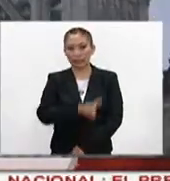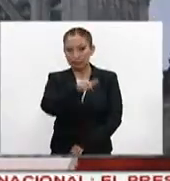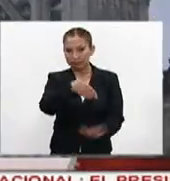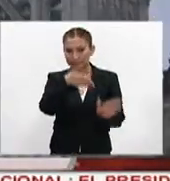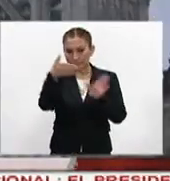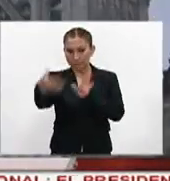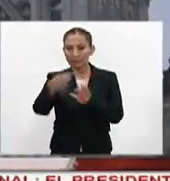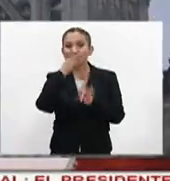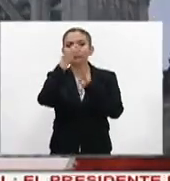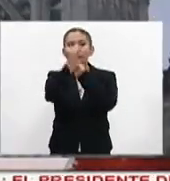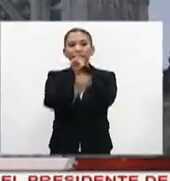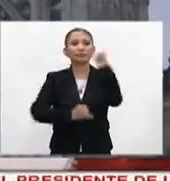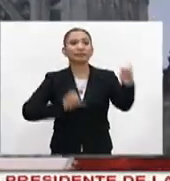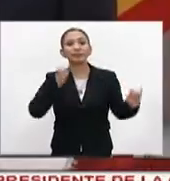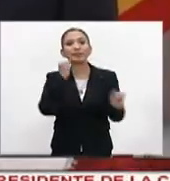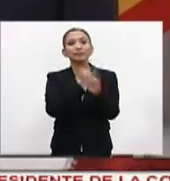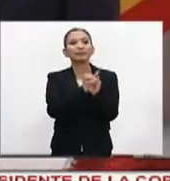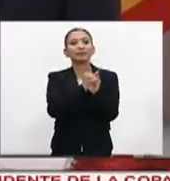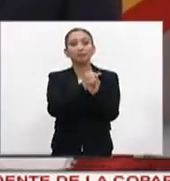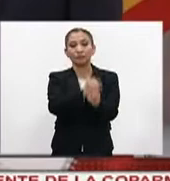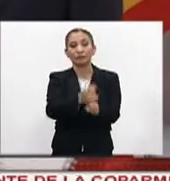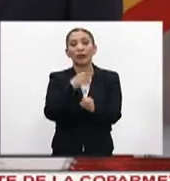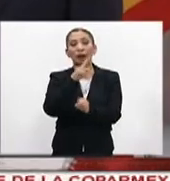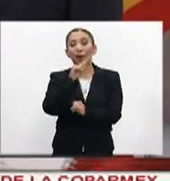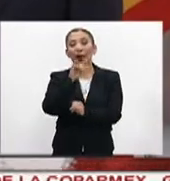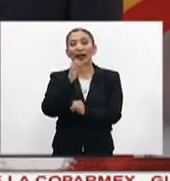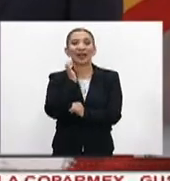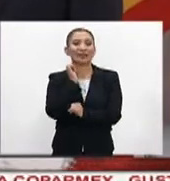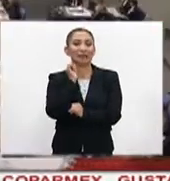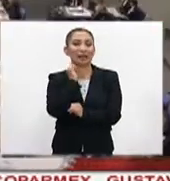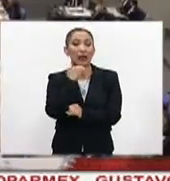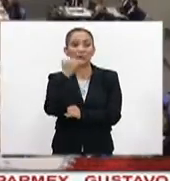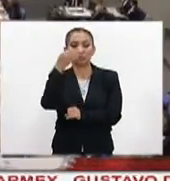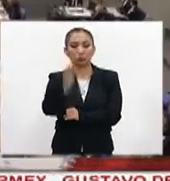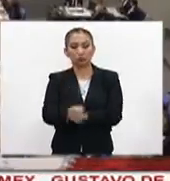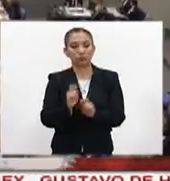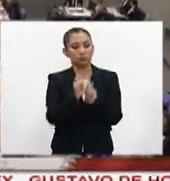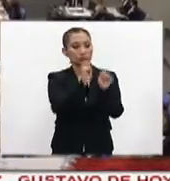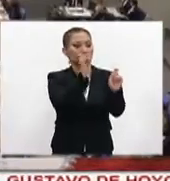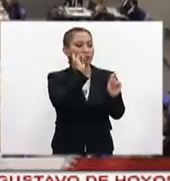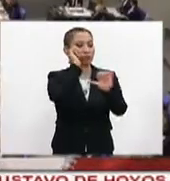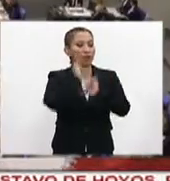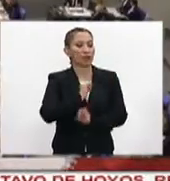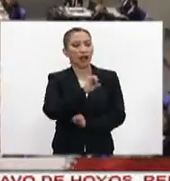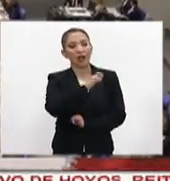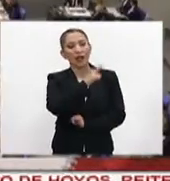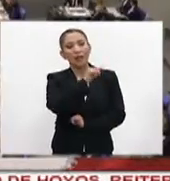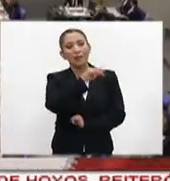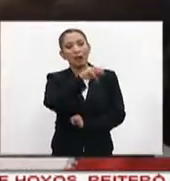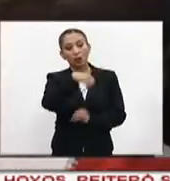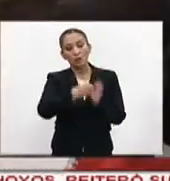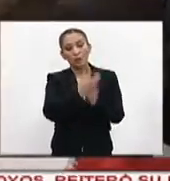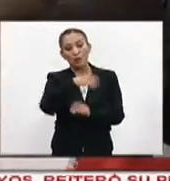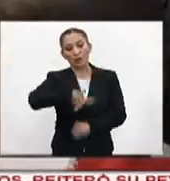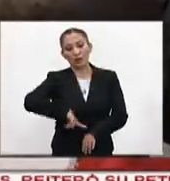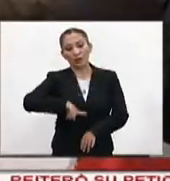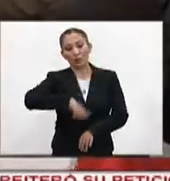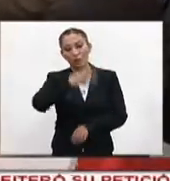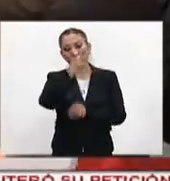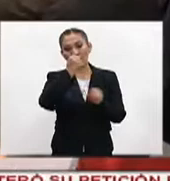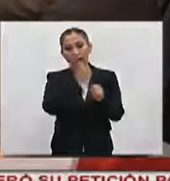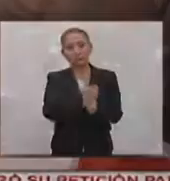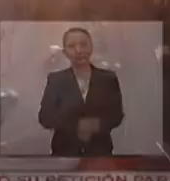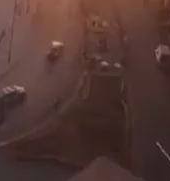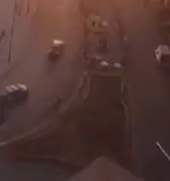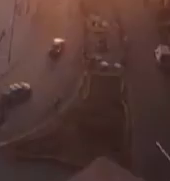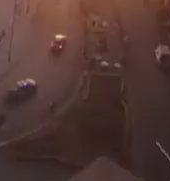Más adelante, noticias internacionales. El Parlamento de Alemania aprueba la investidura de la canciller Angela Merkel para un nuevo mandato de 4